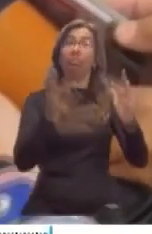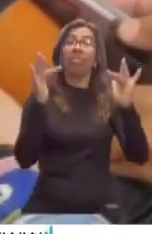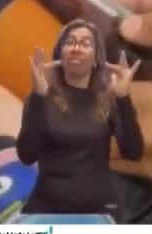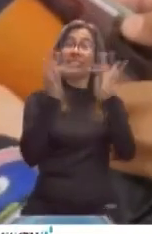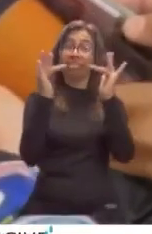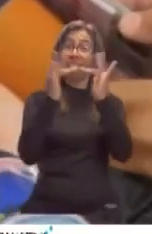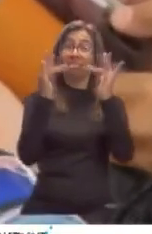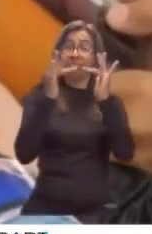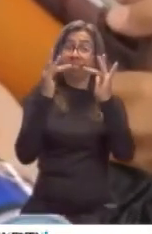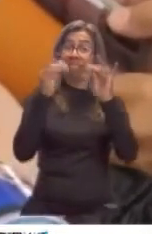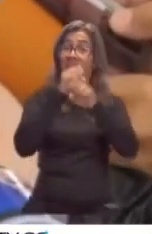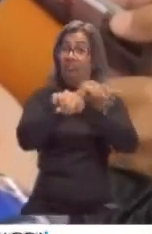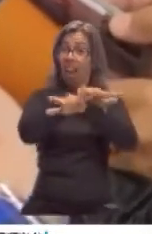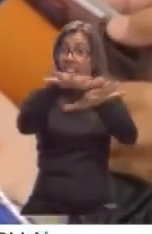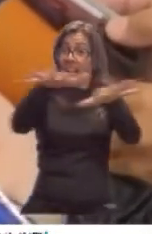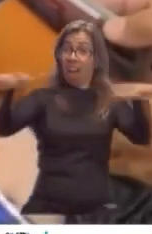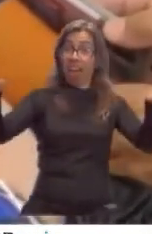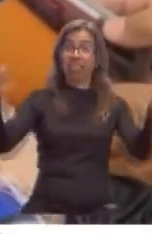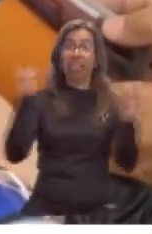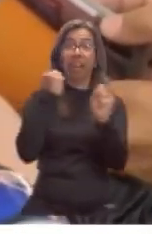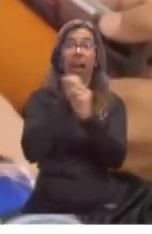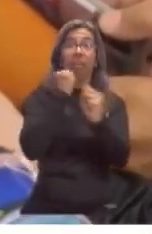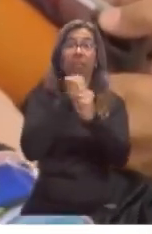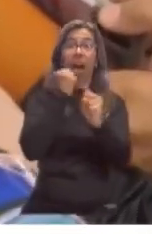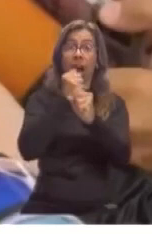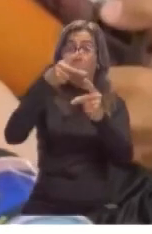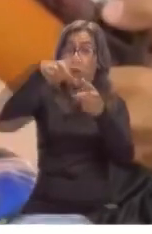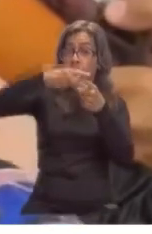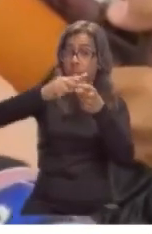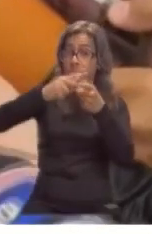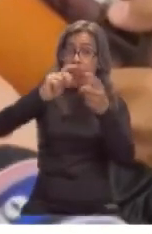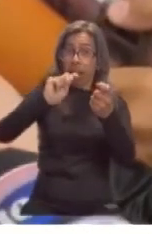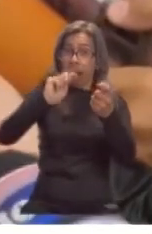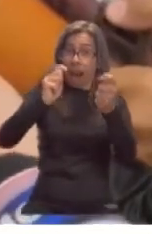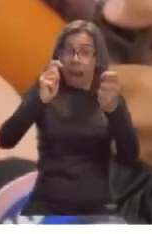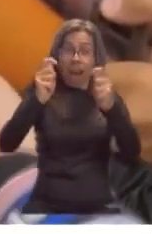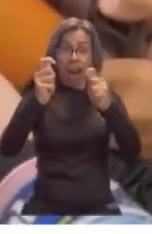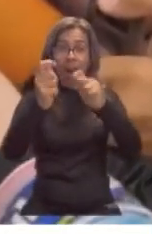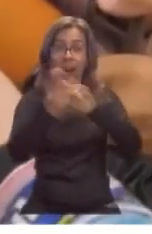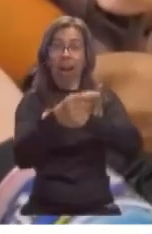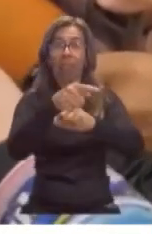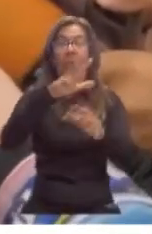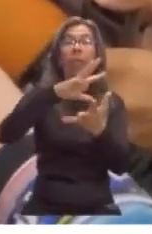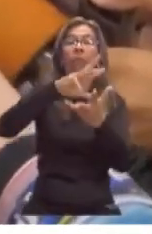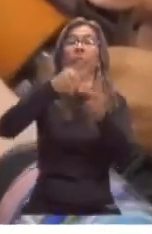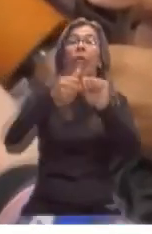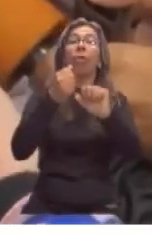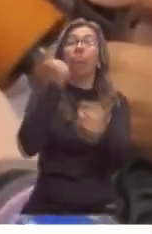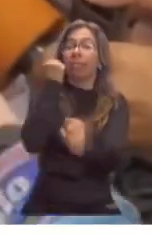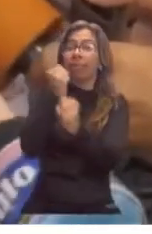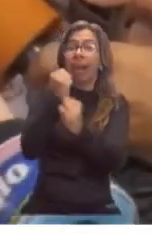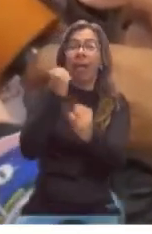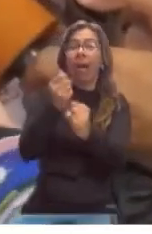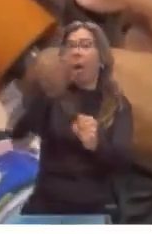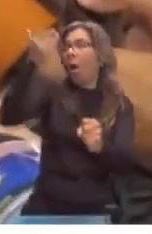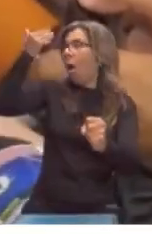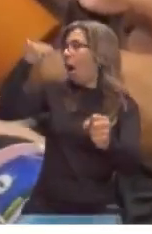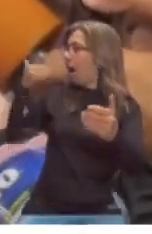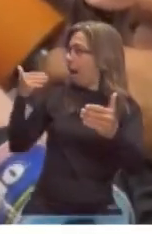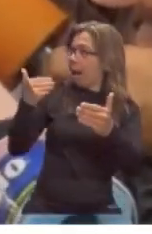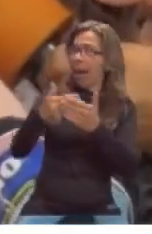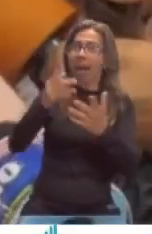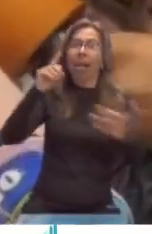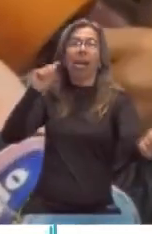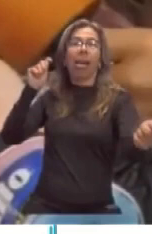lo que se va generando es un proceso de transmutación permanente en los esquemas de empleo y empleabilidad, porque ya los servicios de call center no